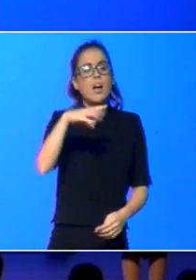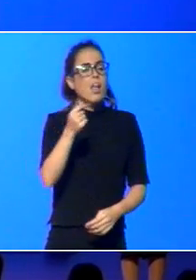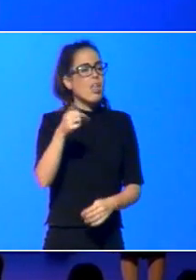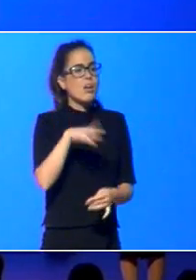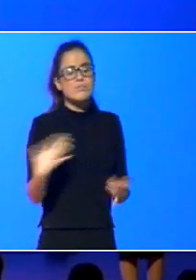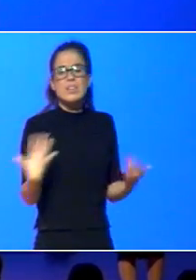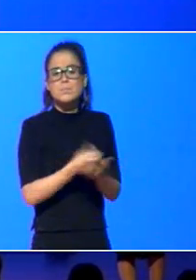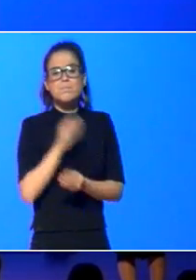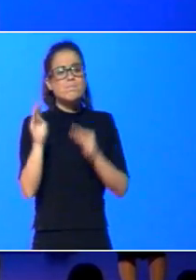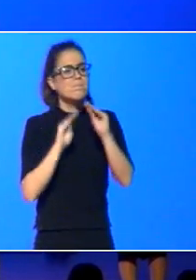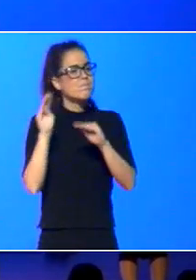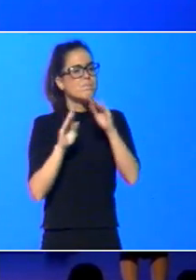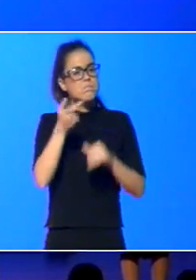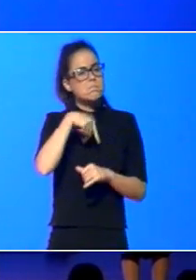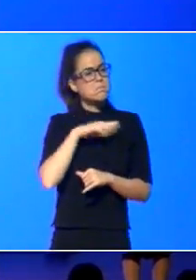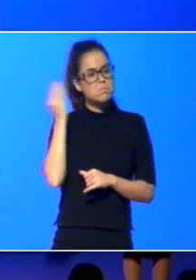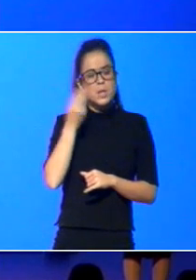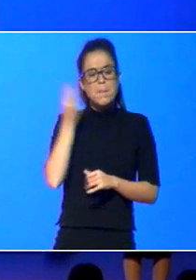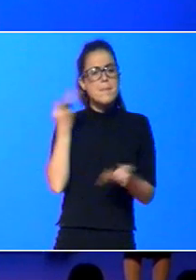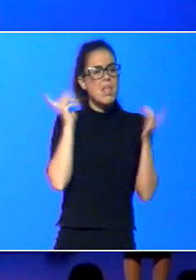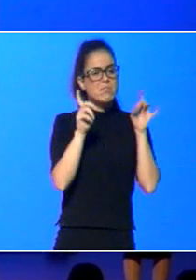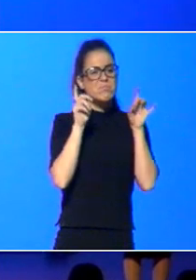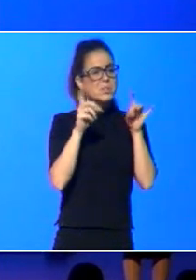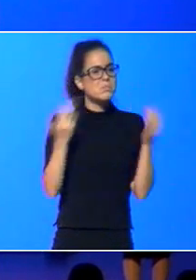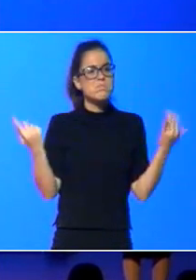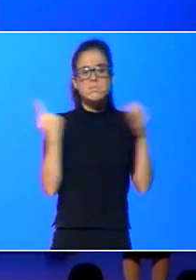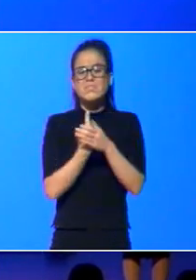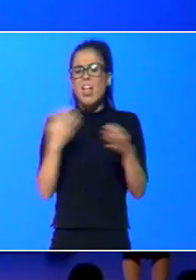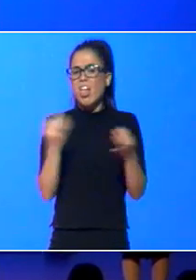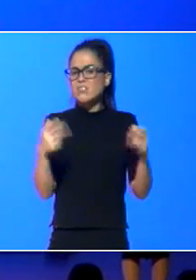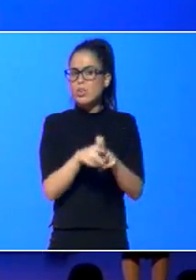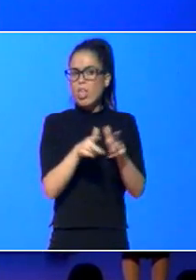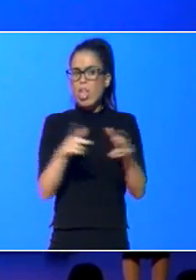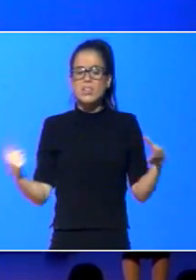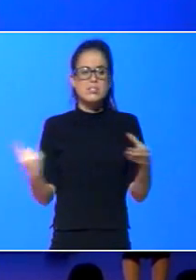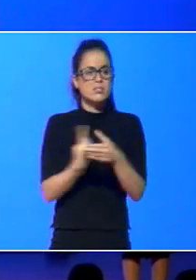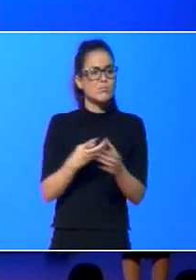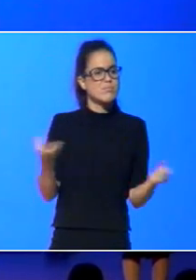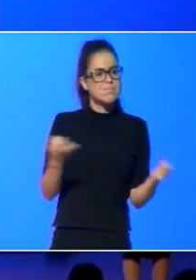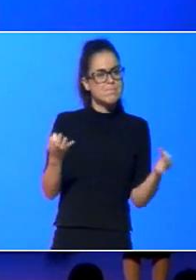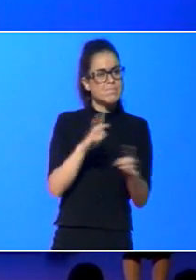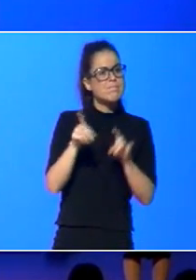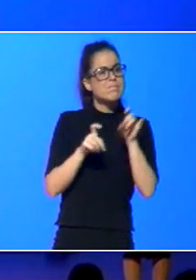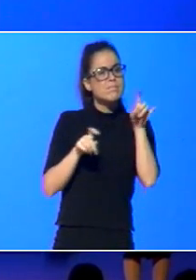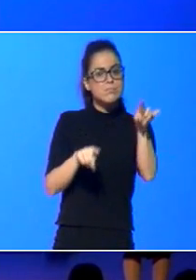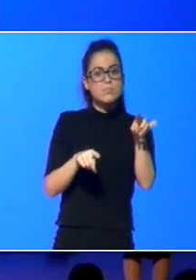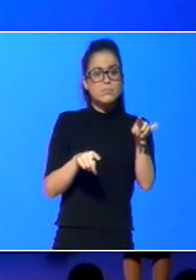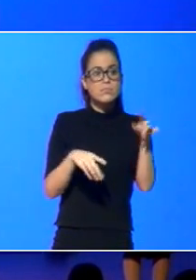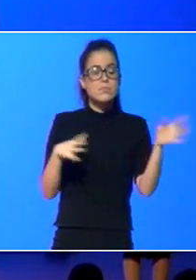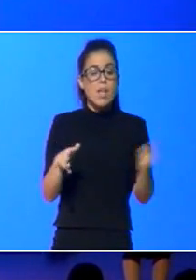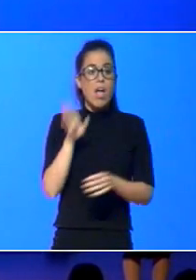¿qué entendemos por educación inclusiva o sociedad inclusiva? Que ya nos ha dicho Rafael que la escuela es el reflejo de